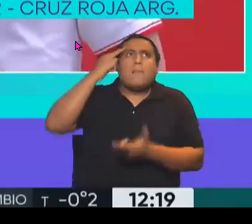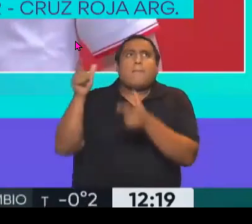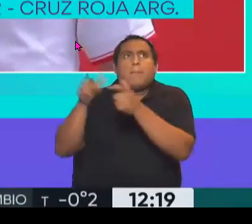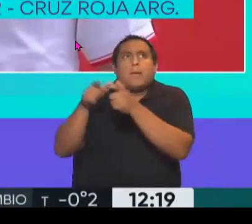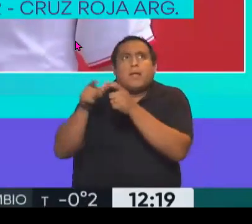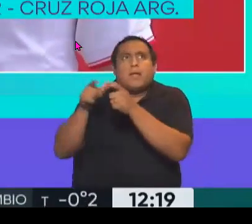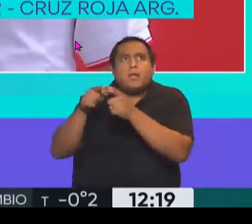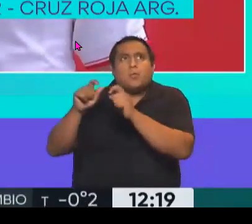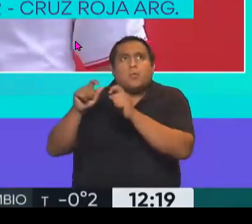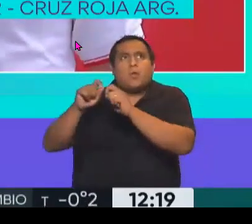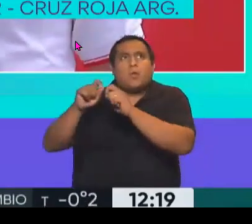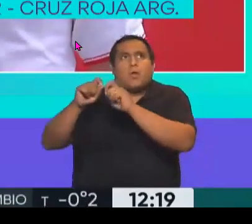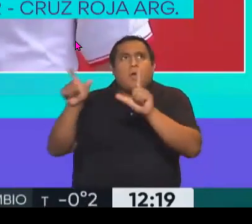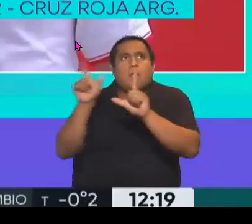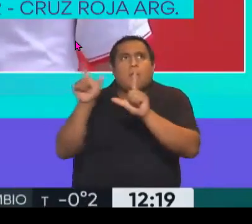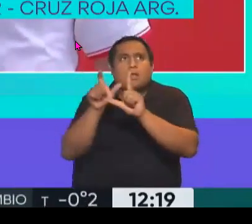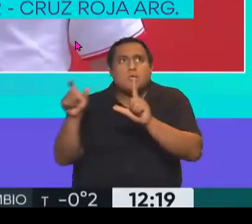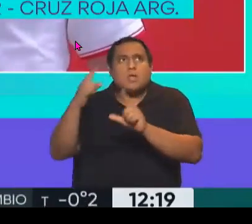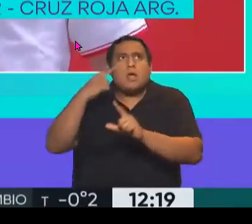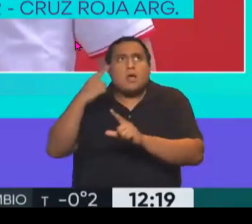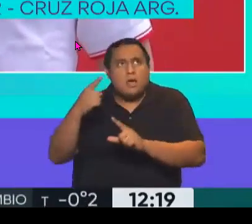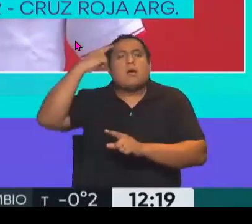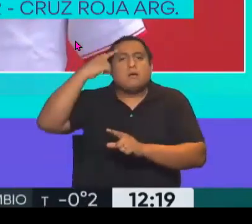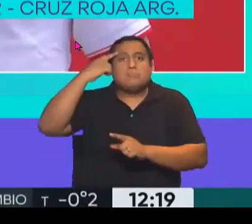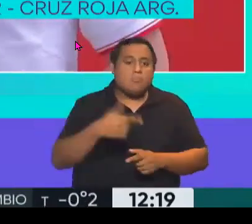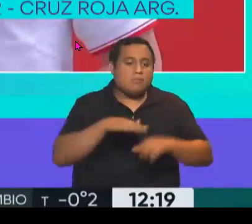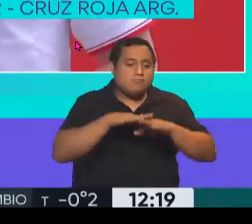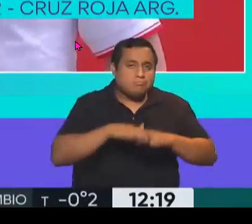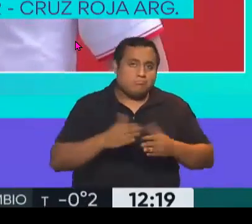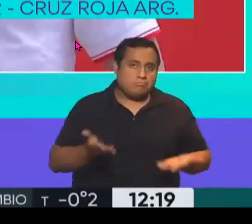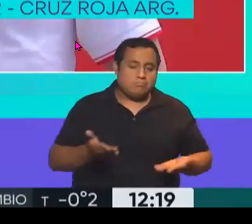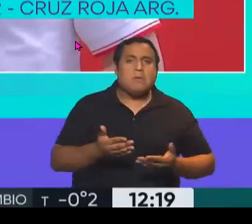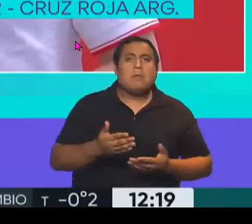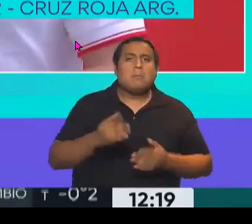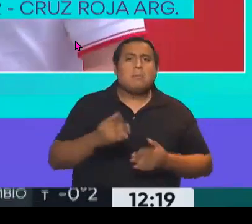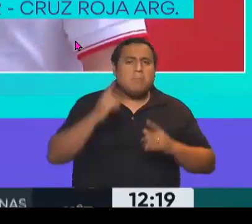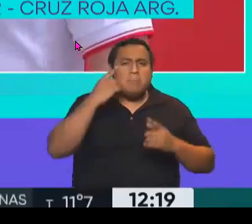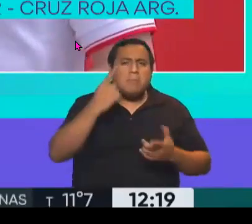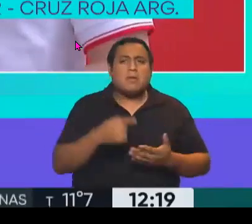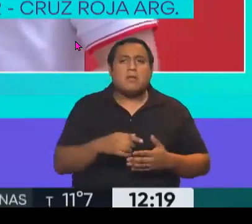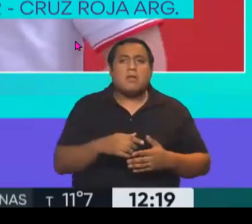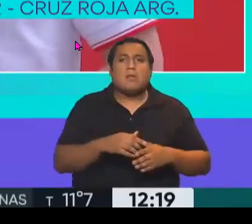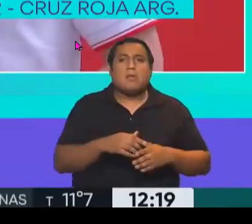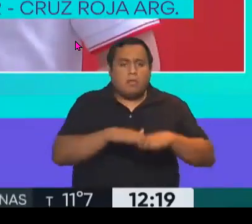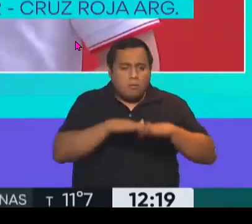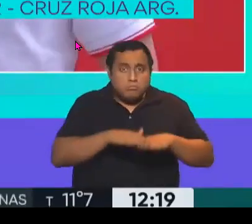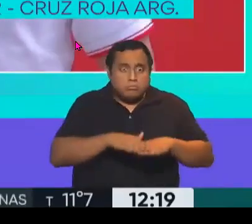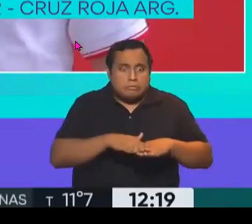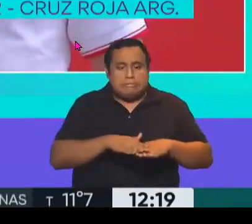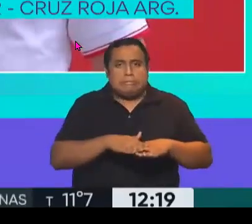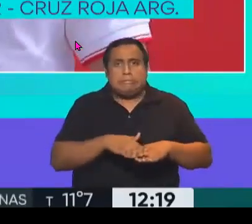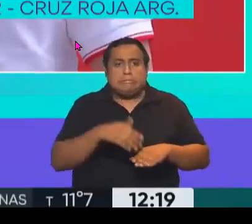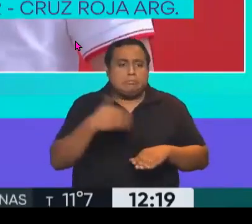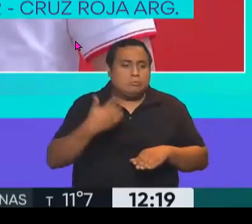vemos a veces en las series, en las películas, para replicarla en la vida real y saber que no se le puede hacer mal a ninguna persona